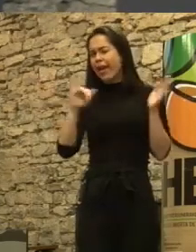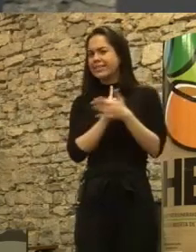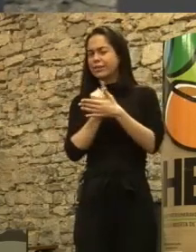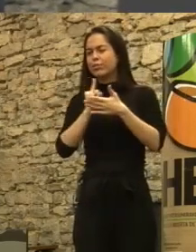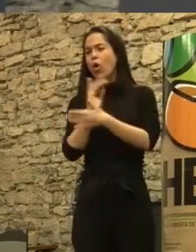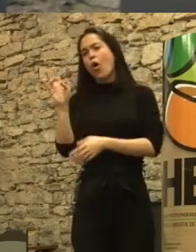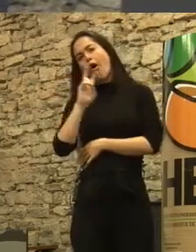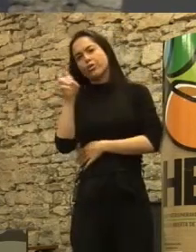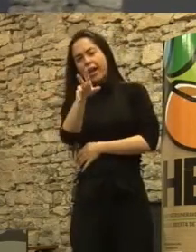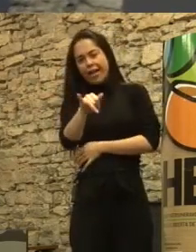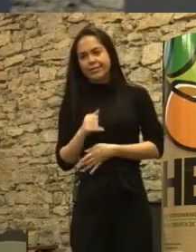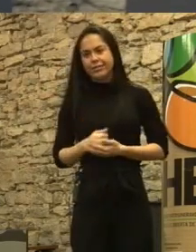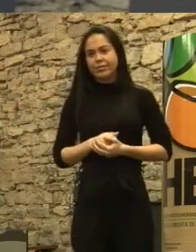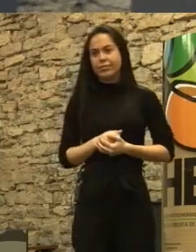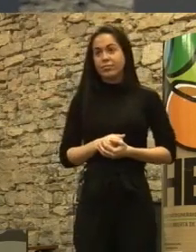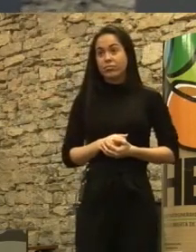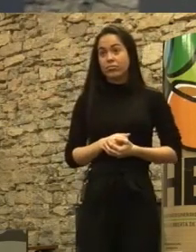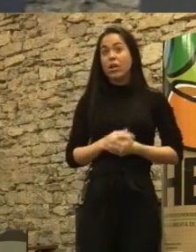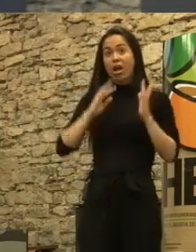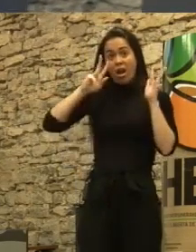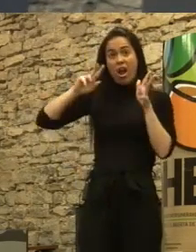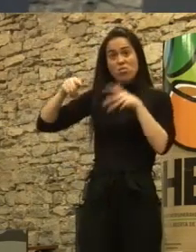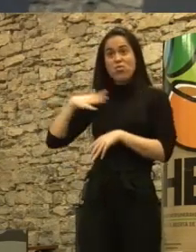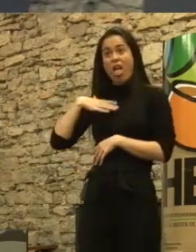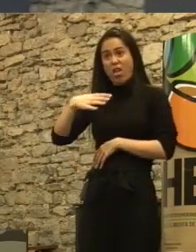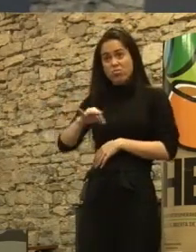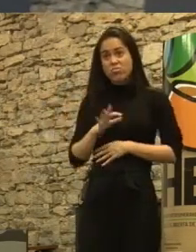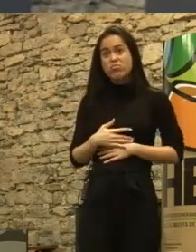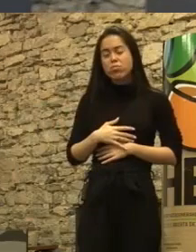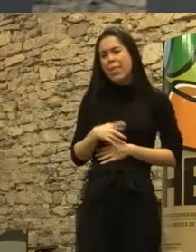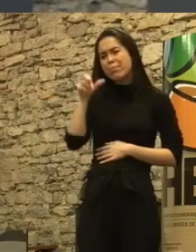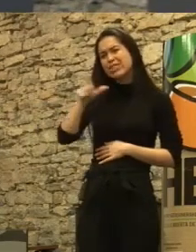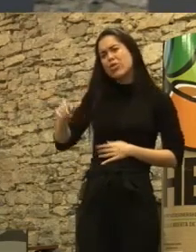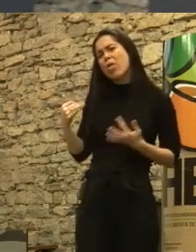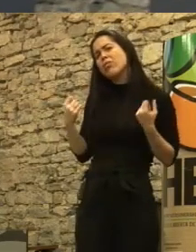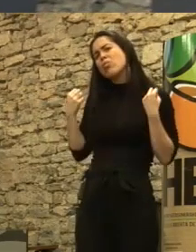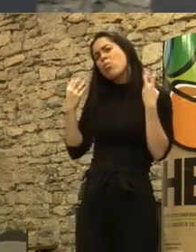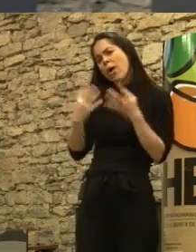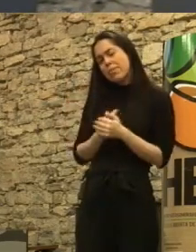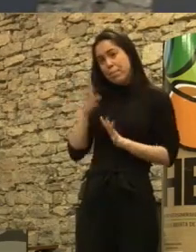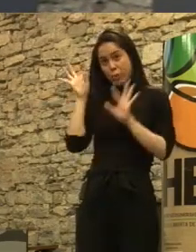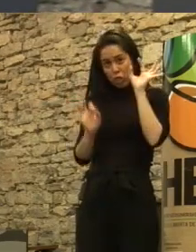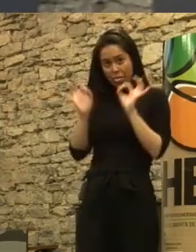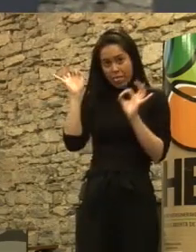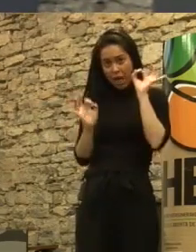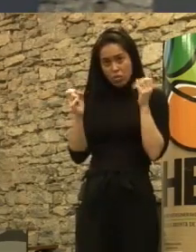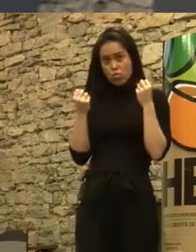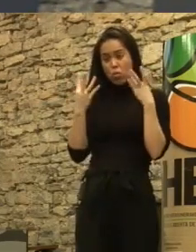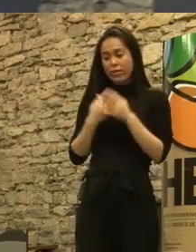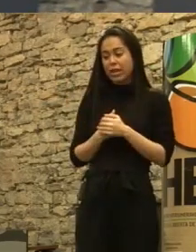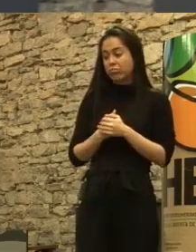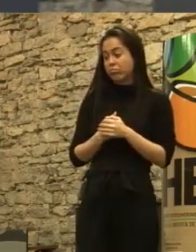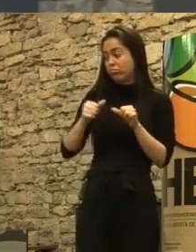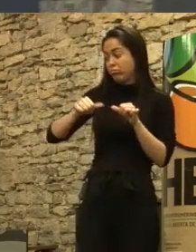Ashokat incluso hemos calculado cuántos son o cuánto hemos sido capaces de ver a nivel porcentaje a lo largo de los